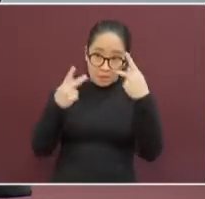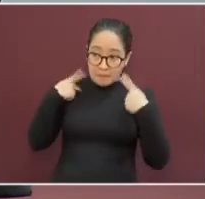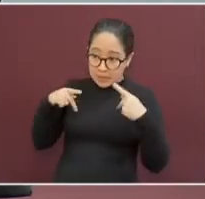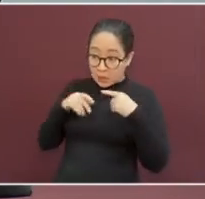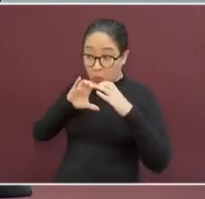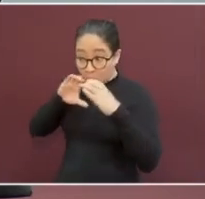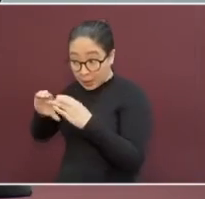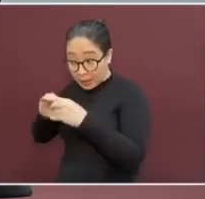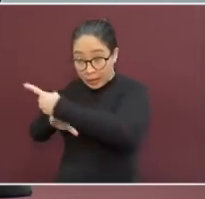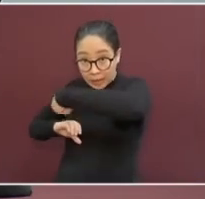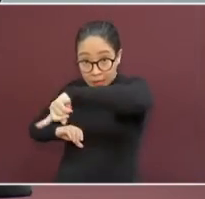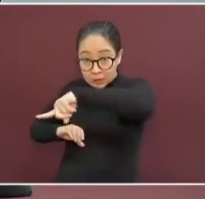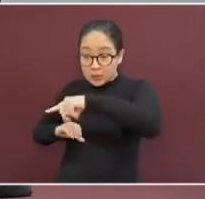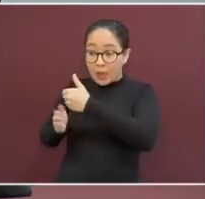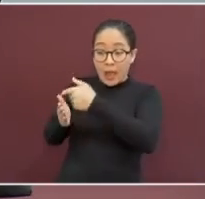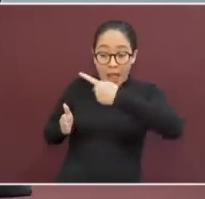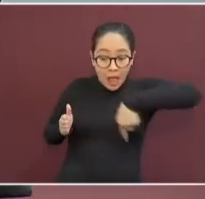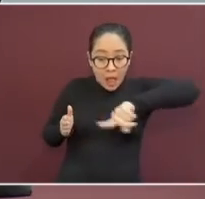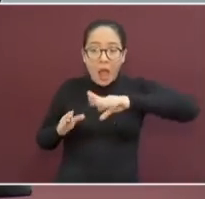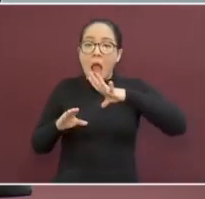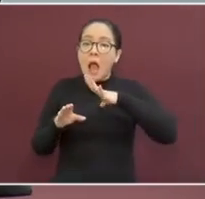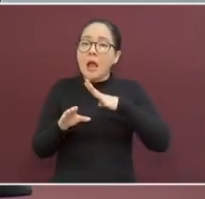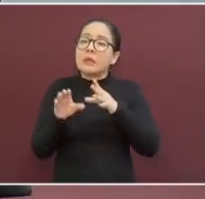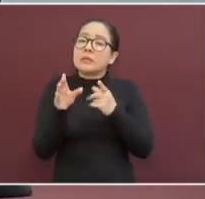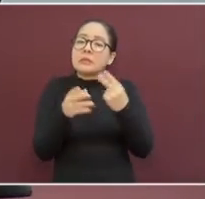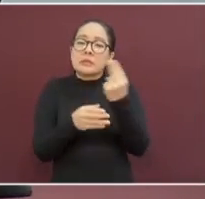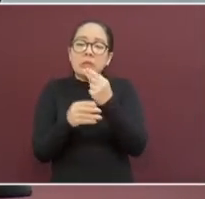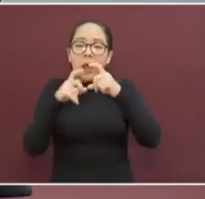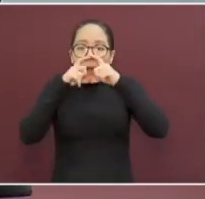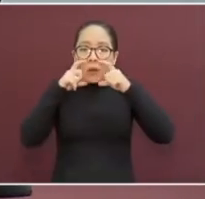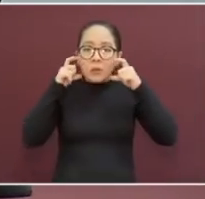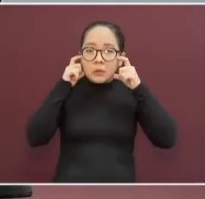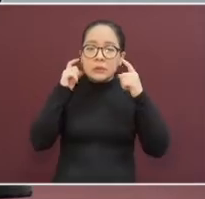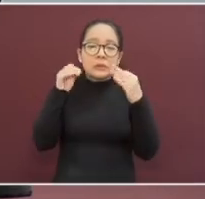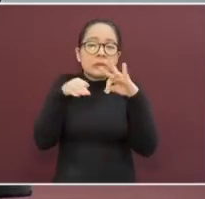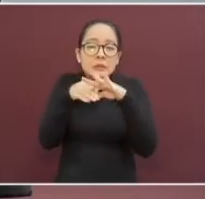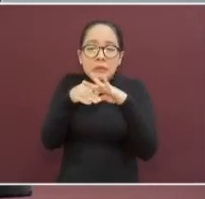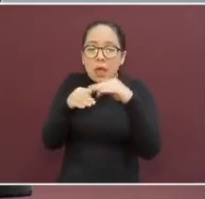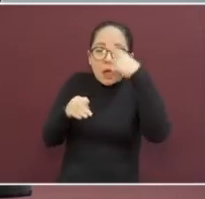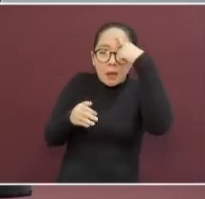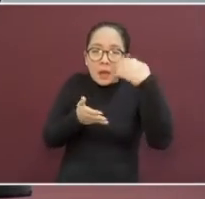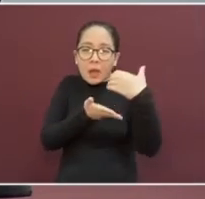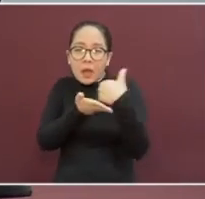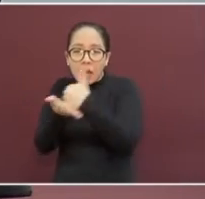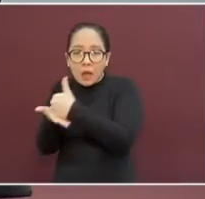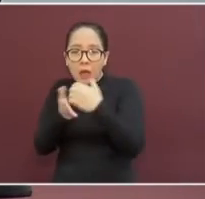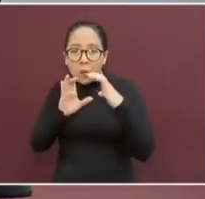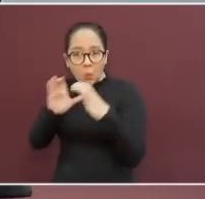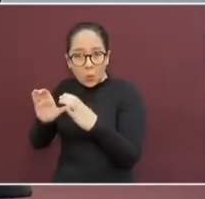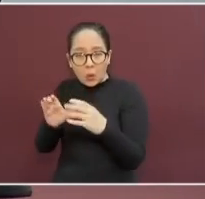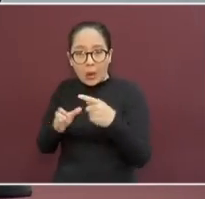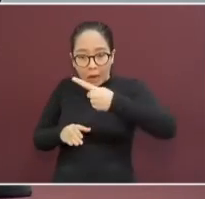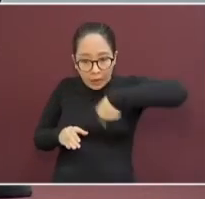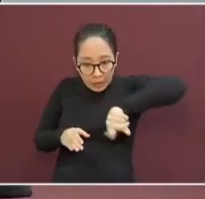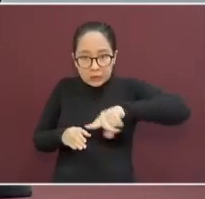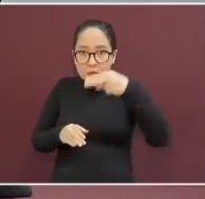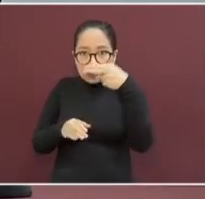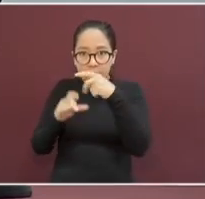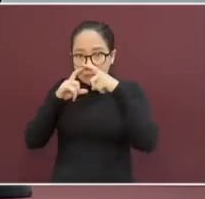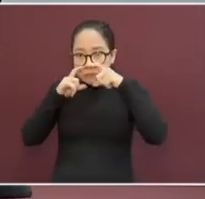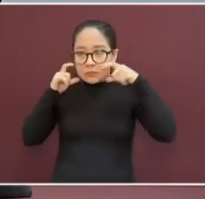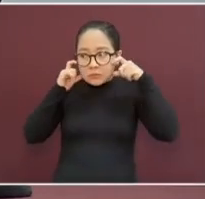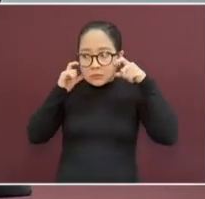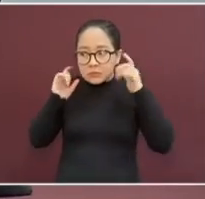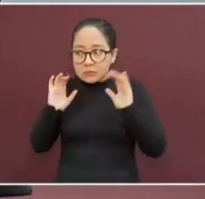usar el cubrebocas cada vez que tengan que estar cerca de el enfermo para asistirlos en alguna